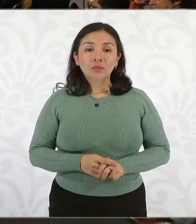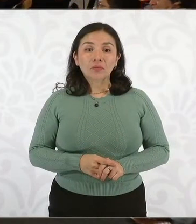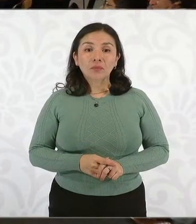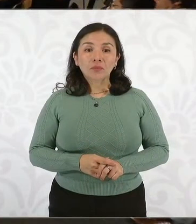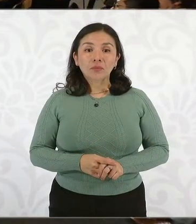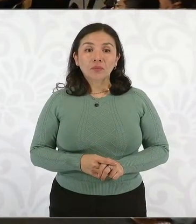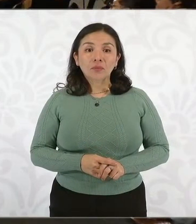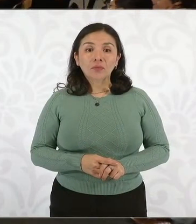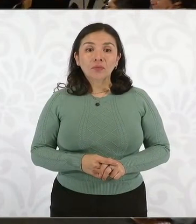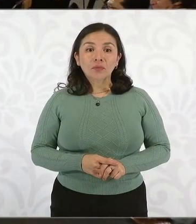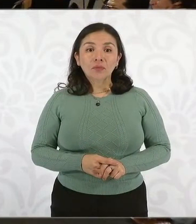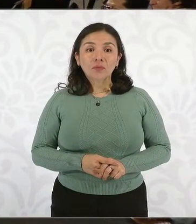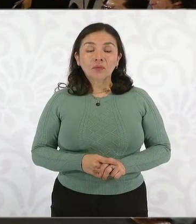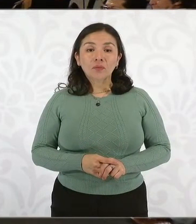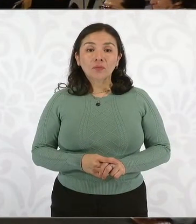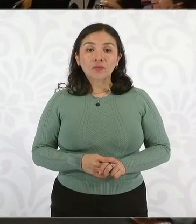Sí.